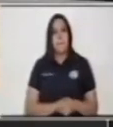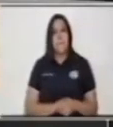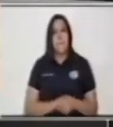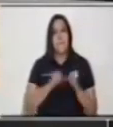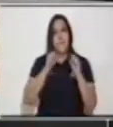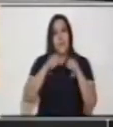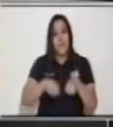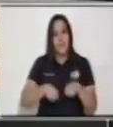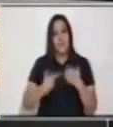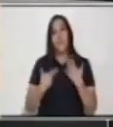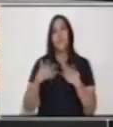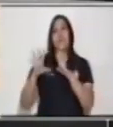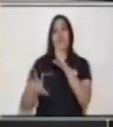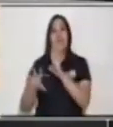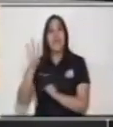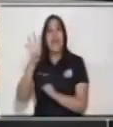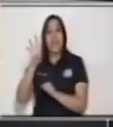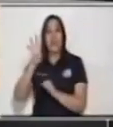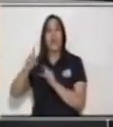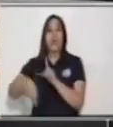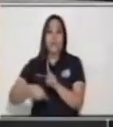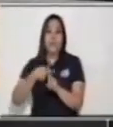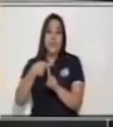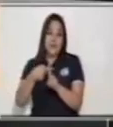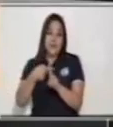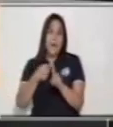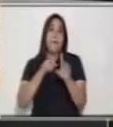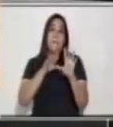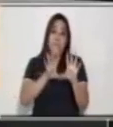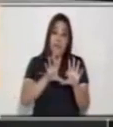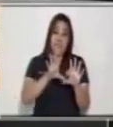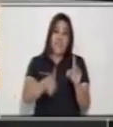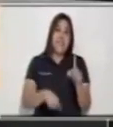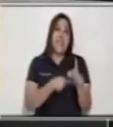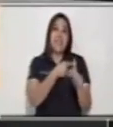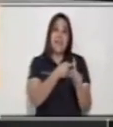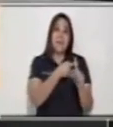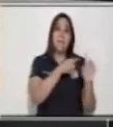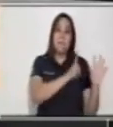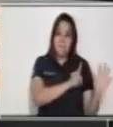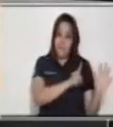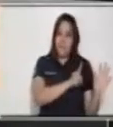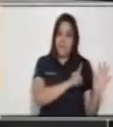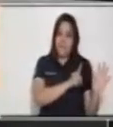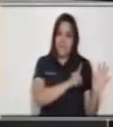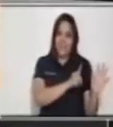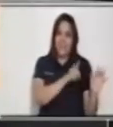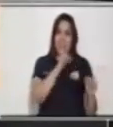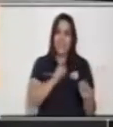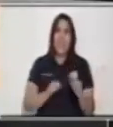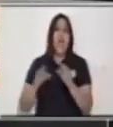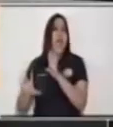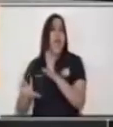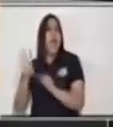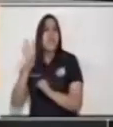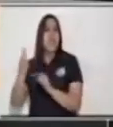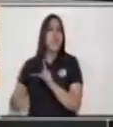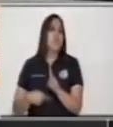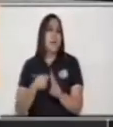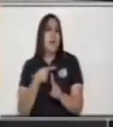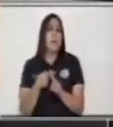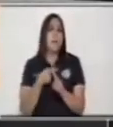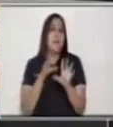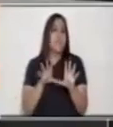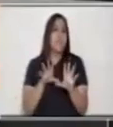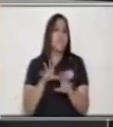Puedo hacer 14 más 10 más 6. 14 más 10